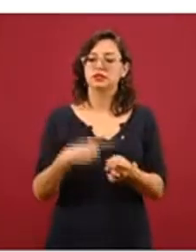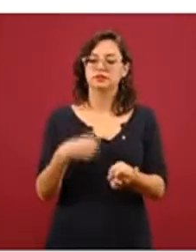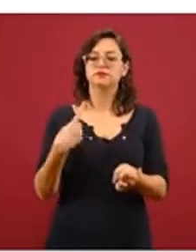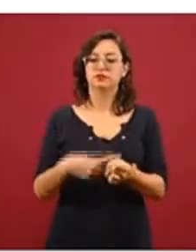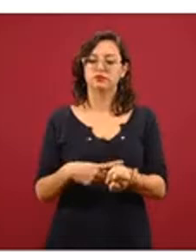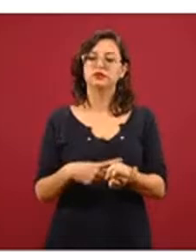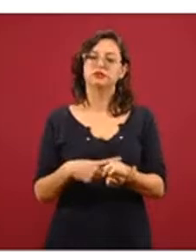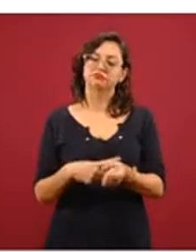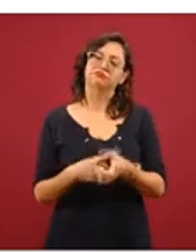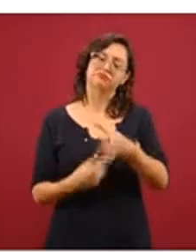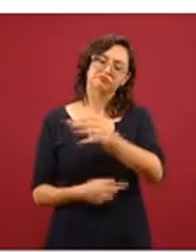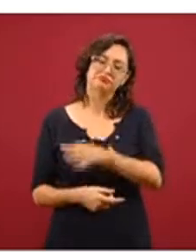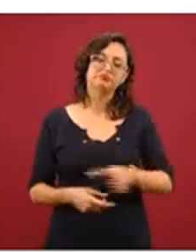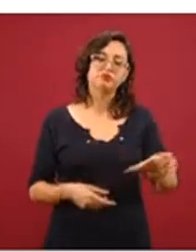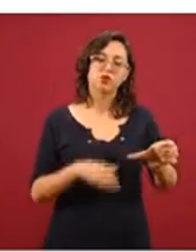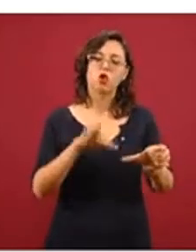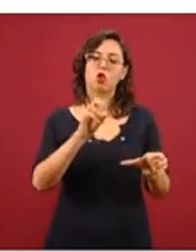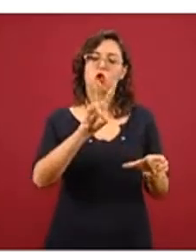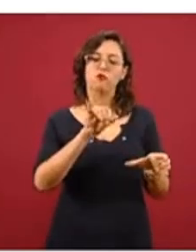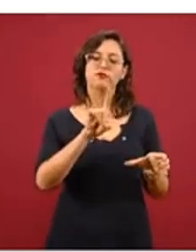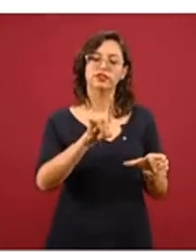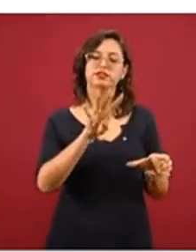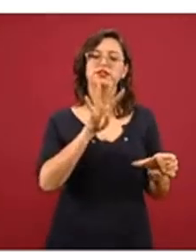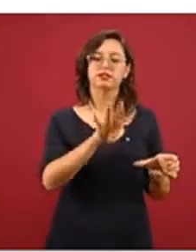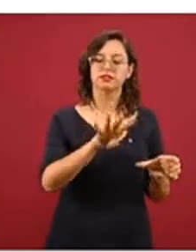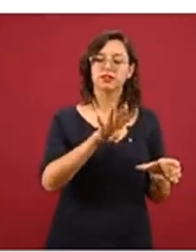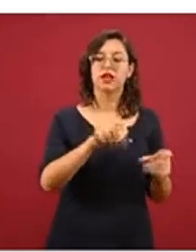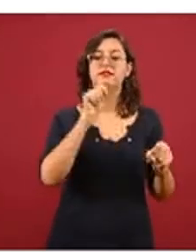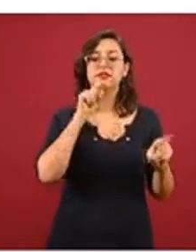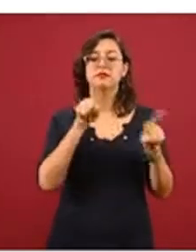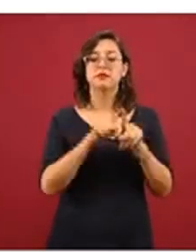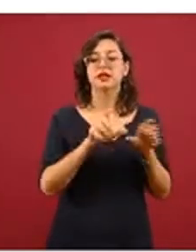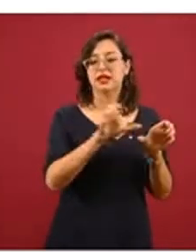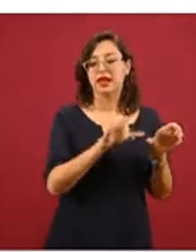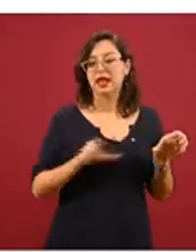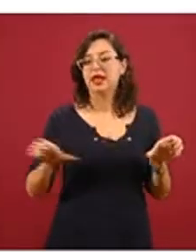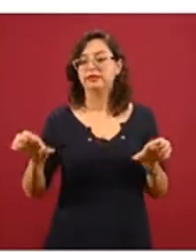de COVID-19. Así también tenemos